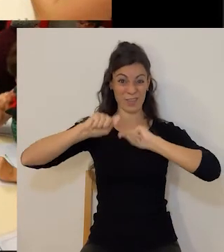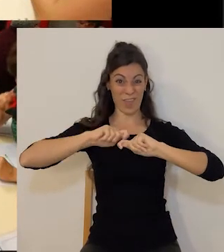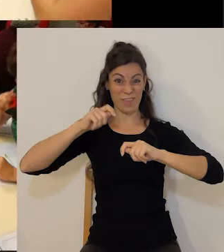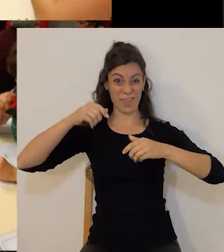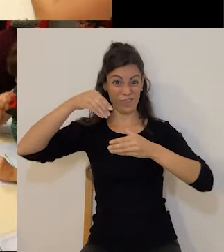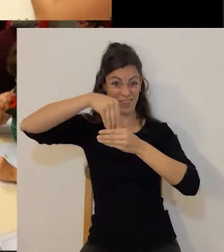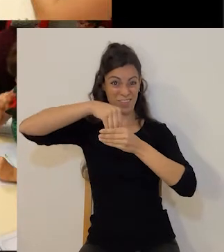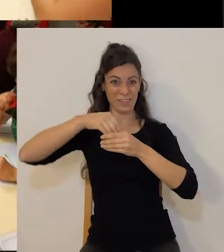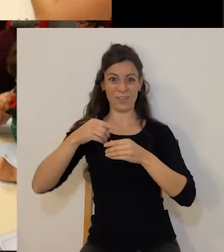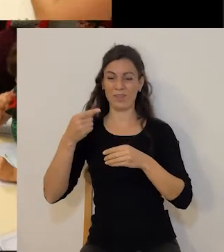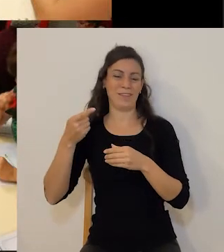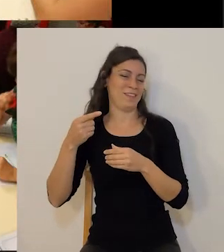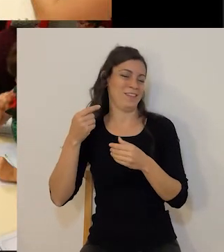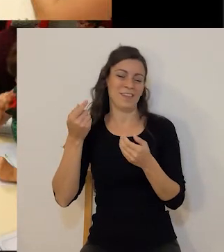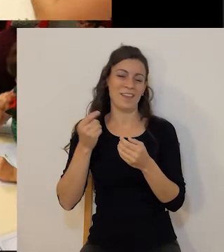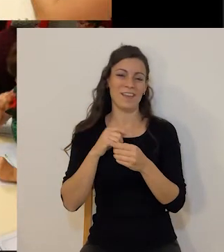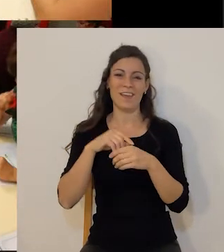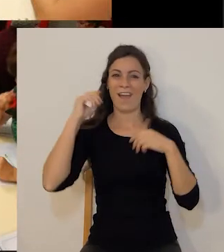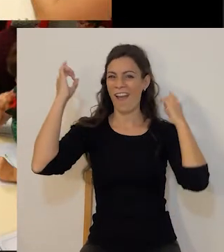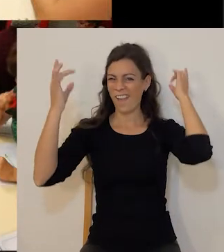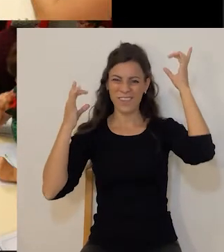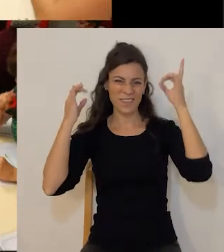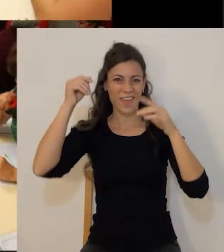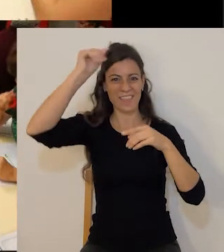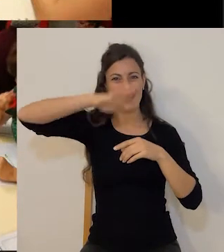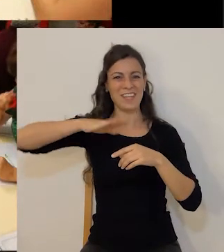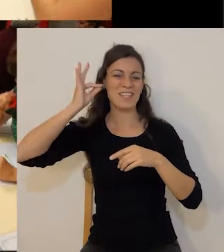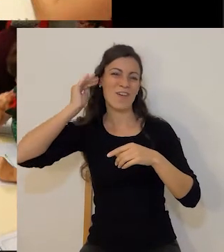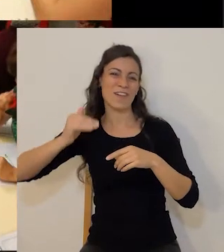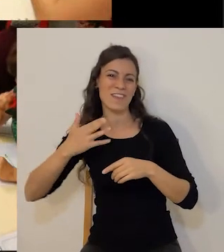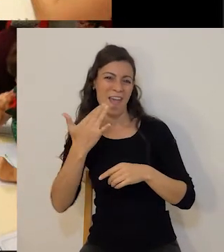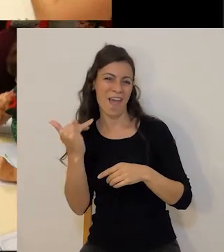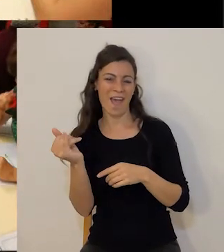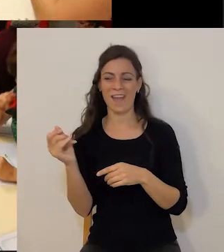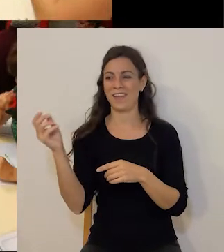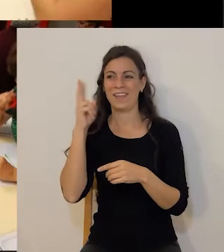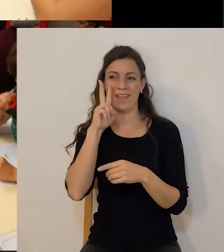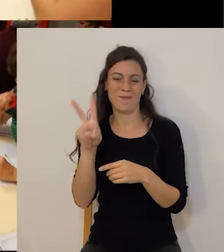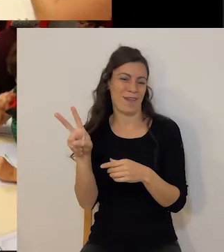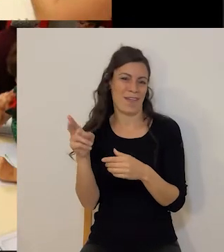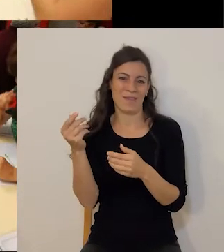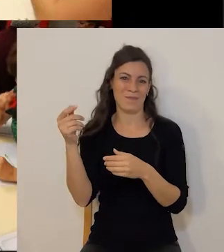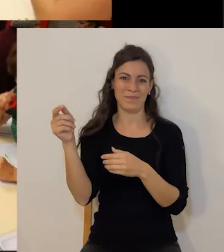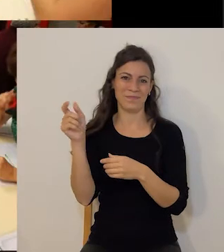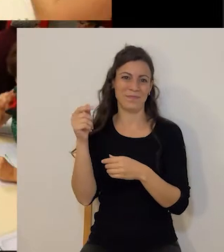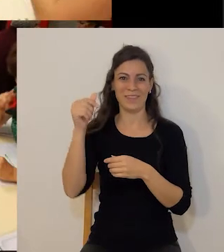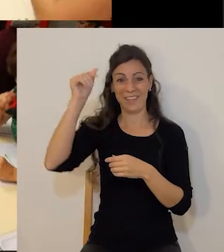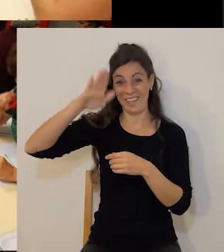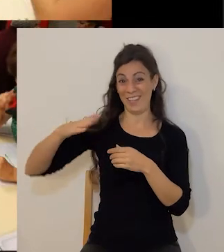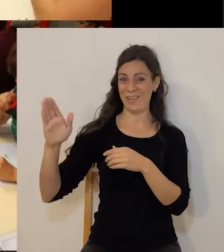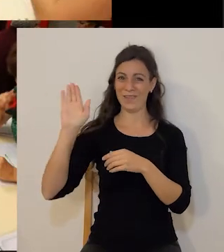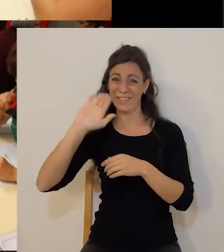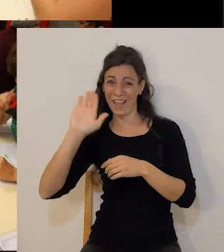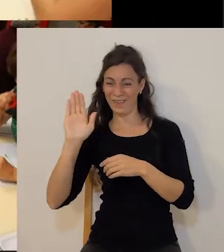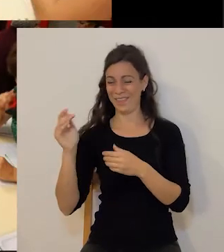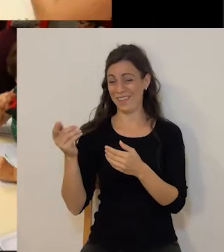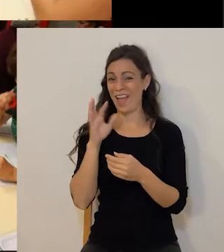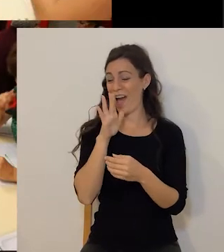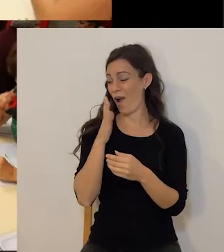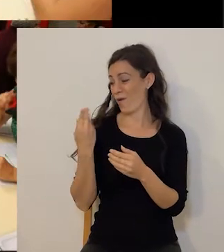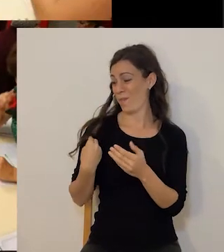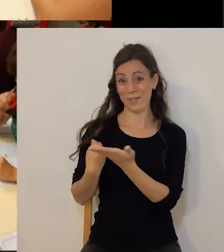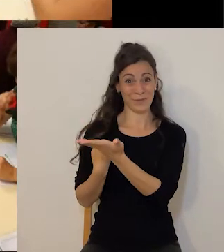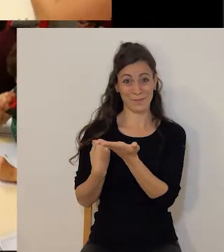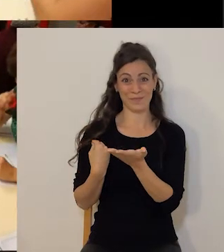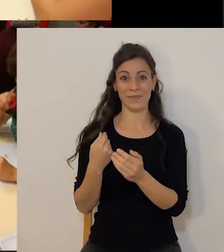de actividades con niños y niñas, entonces es posible que viene alguien, entra y me saluda, ¿no? Como ha pasado ahora. Bueno, pues